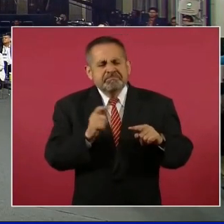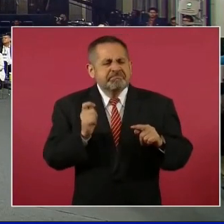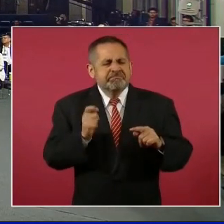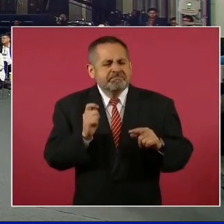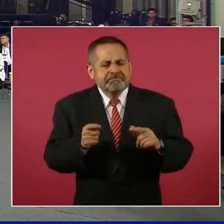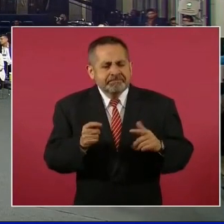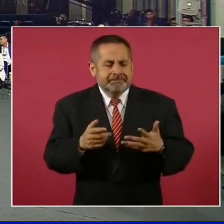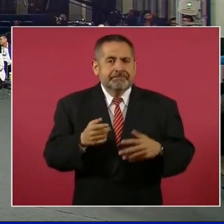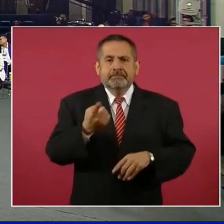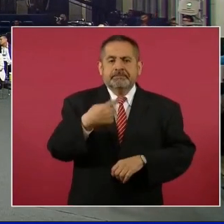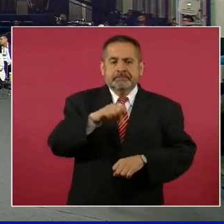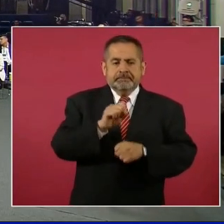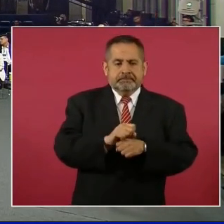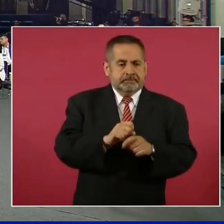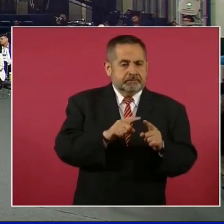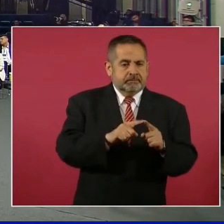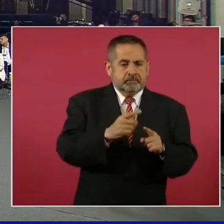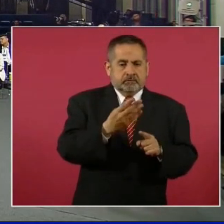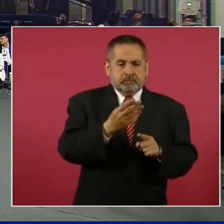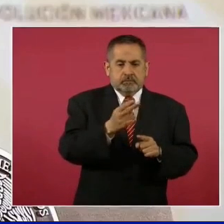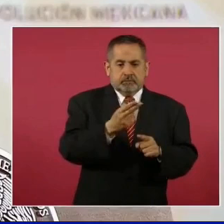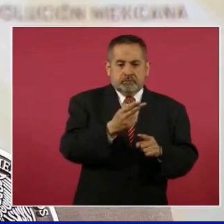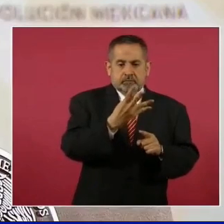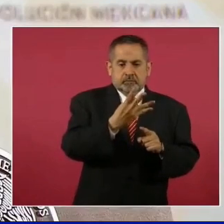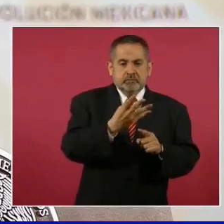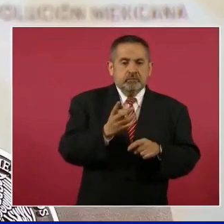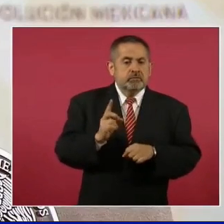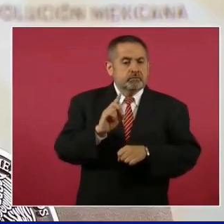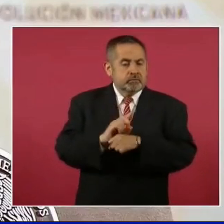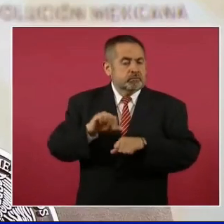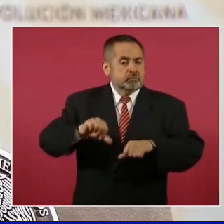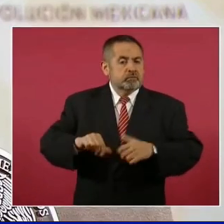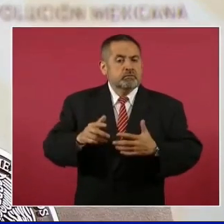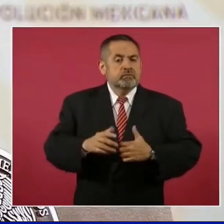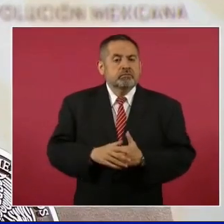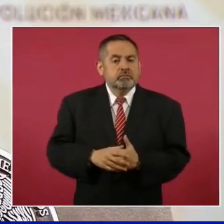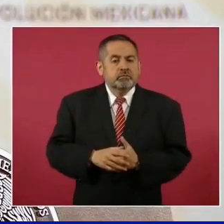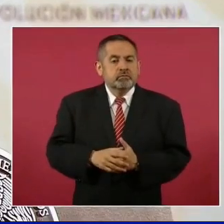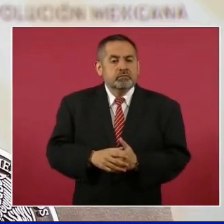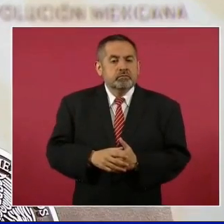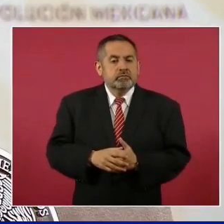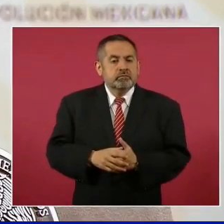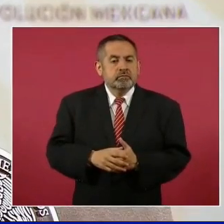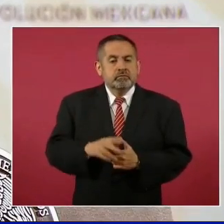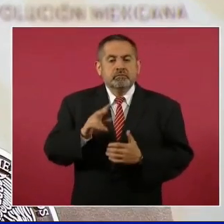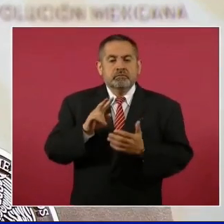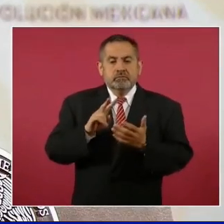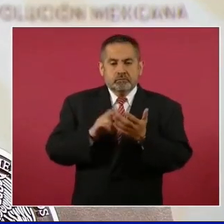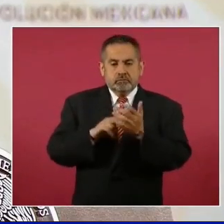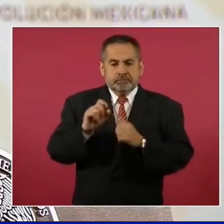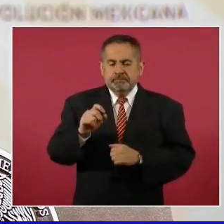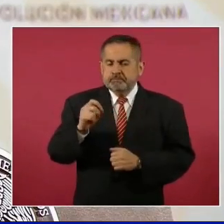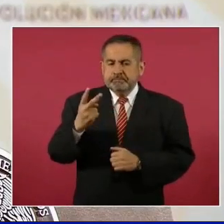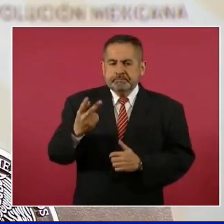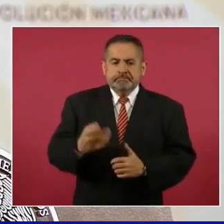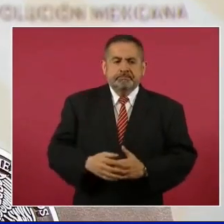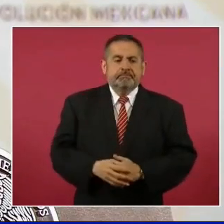del 4 de noviembre es 4 de noviembre de 2022